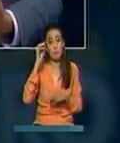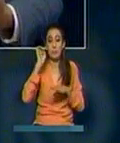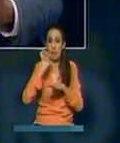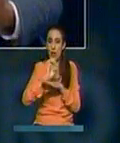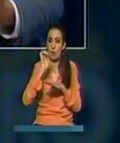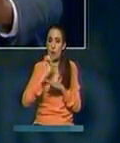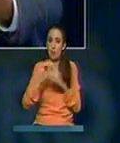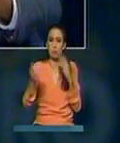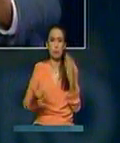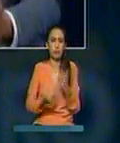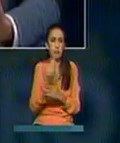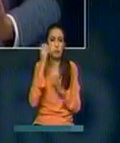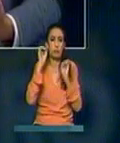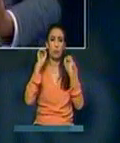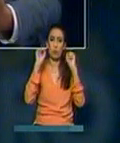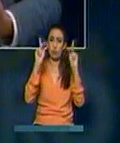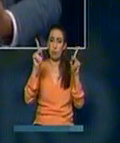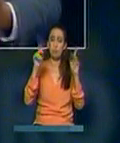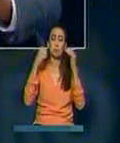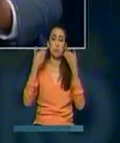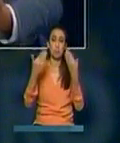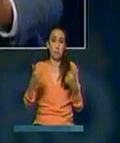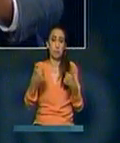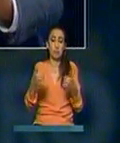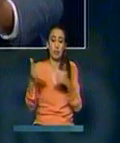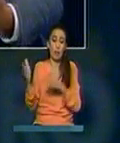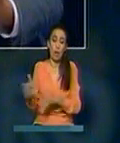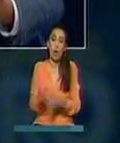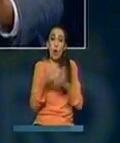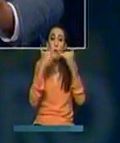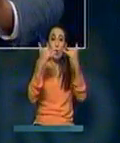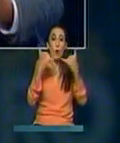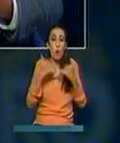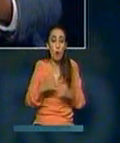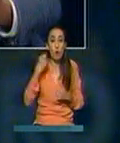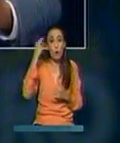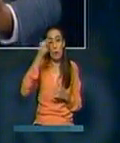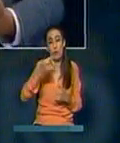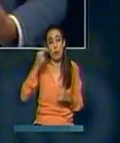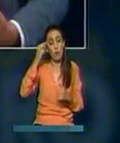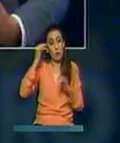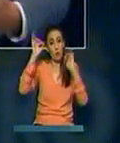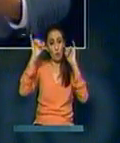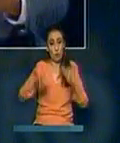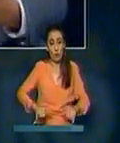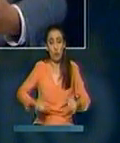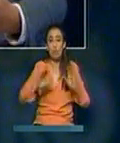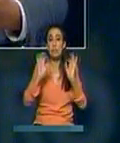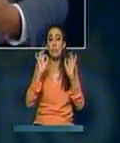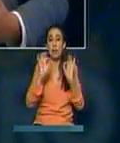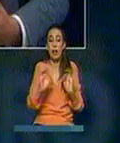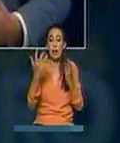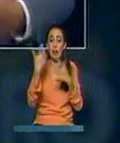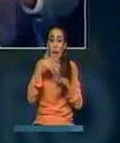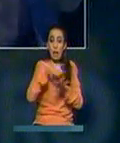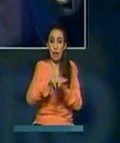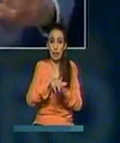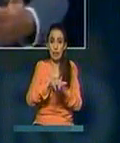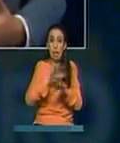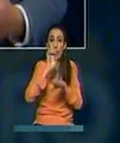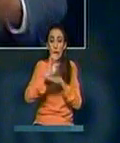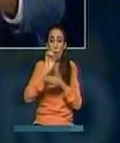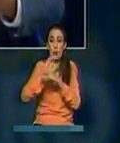los acuerdos y la política comercial hoy que tiene este gobierno está para eso, para integrar el Ecuador al